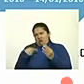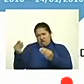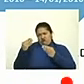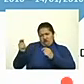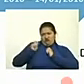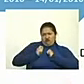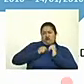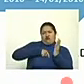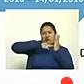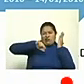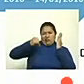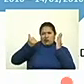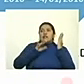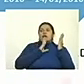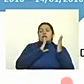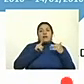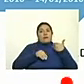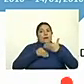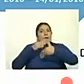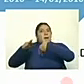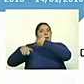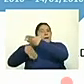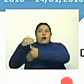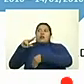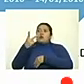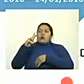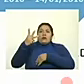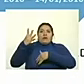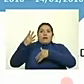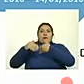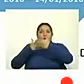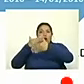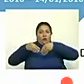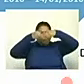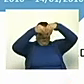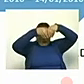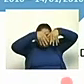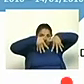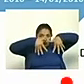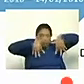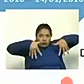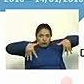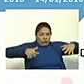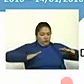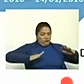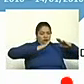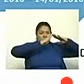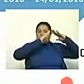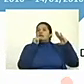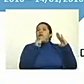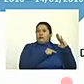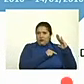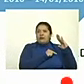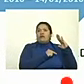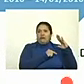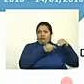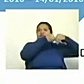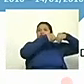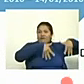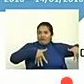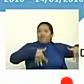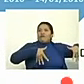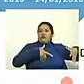y entonces necesitan un tercero, cuarto, quinto y se van organizando los conglomerados que se apropian